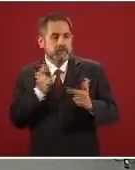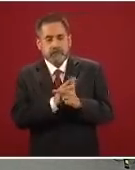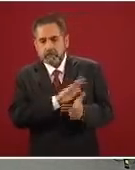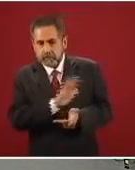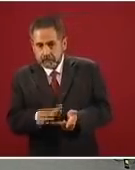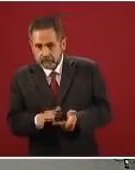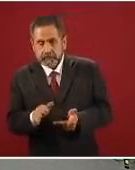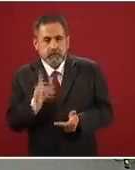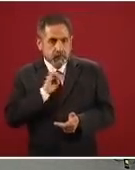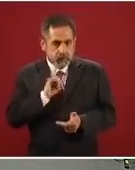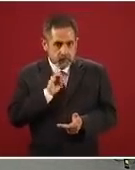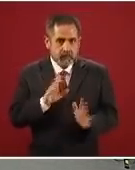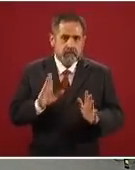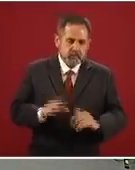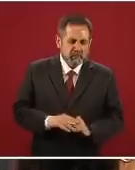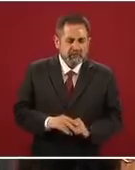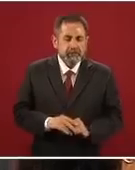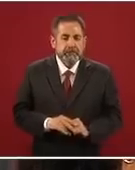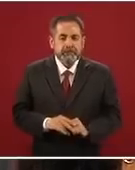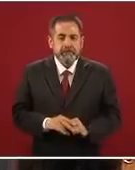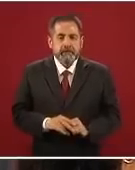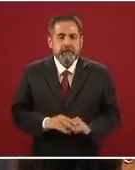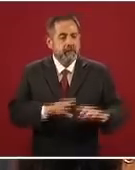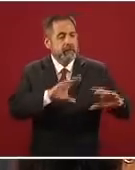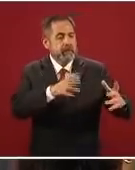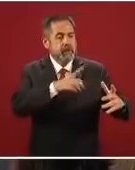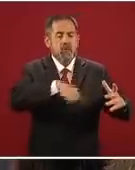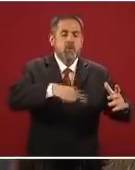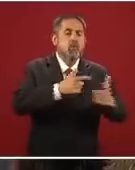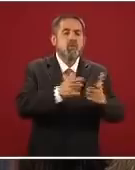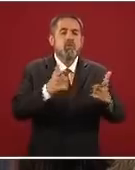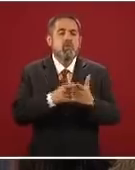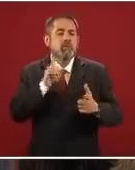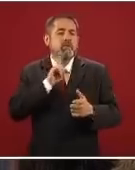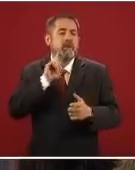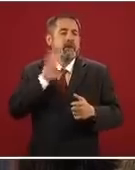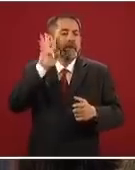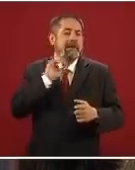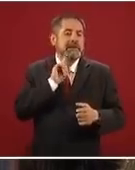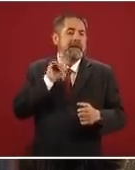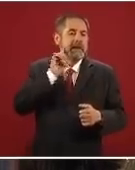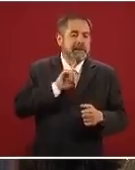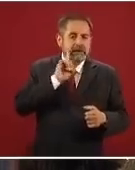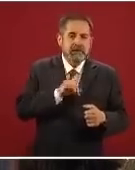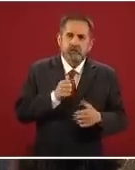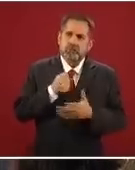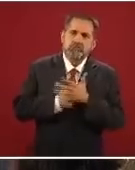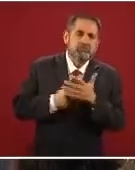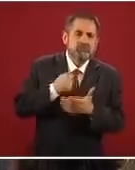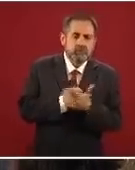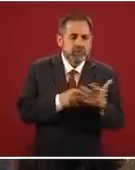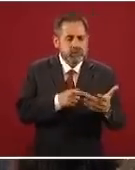Lo que pasa es que el tema de los colectivos feministas han un poquito